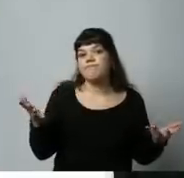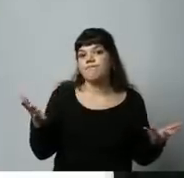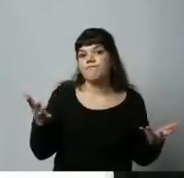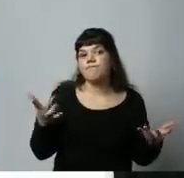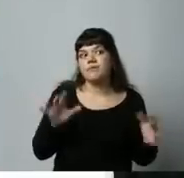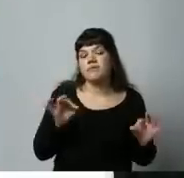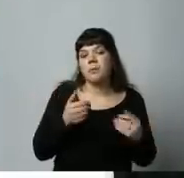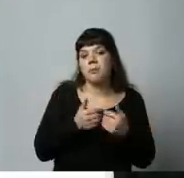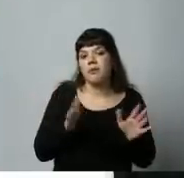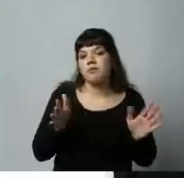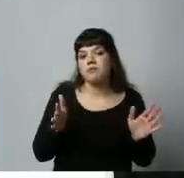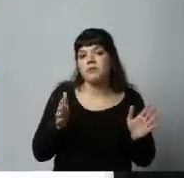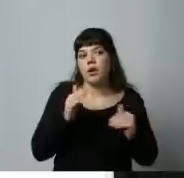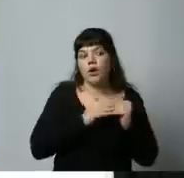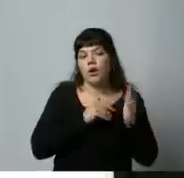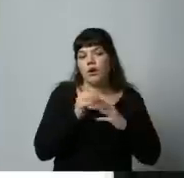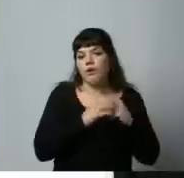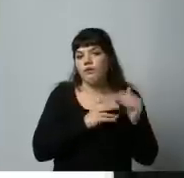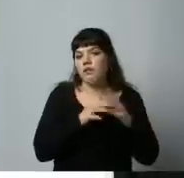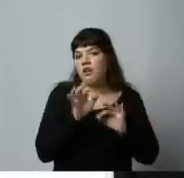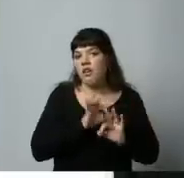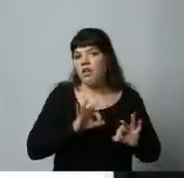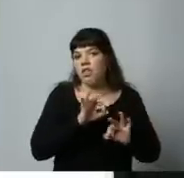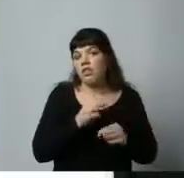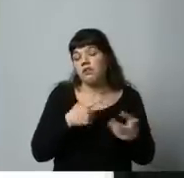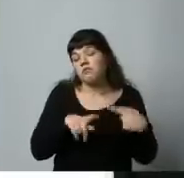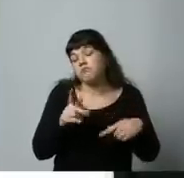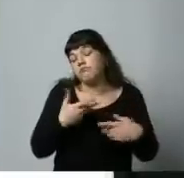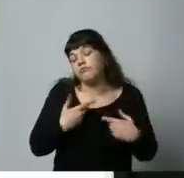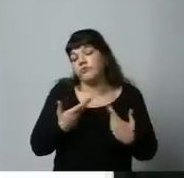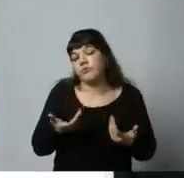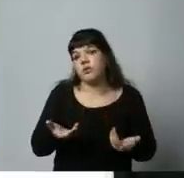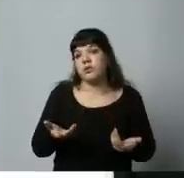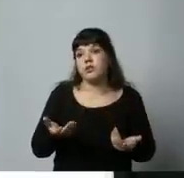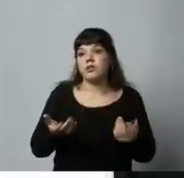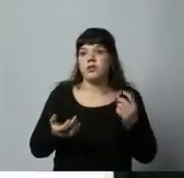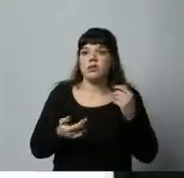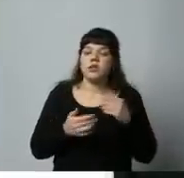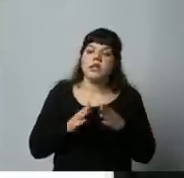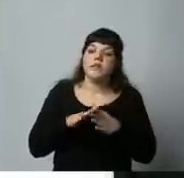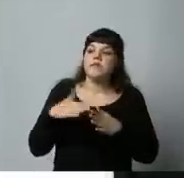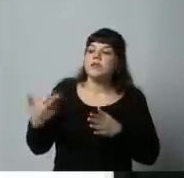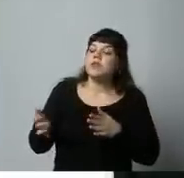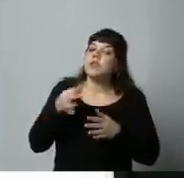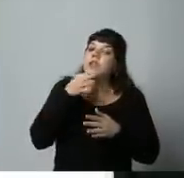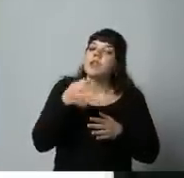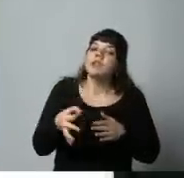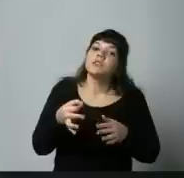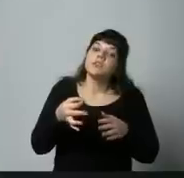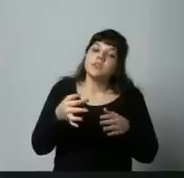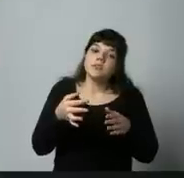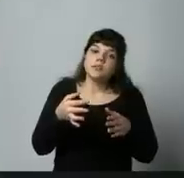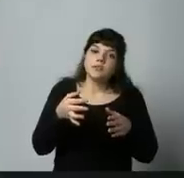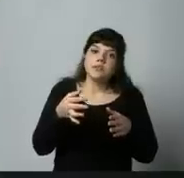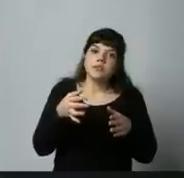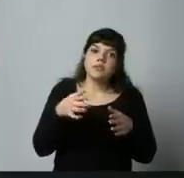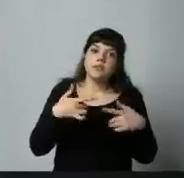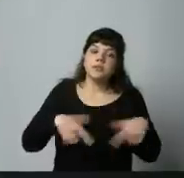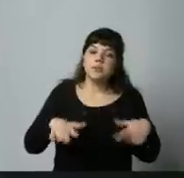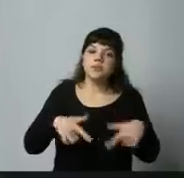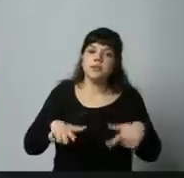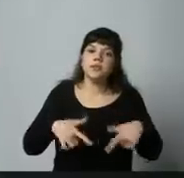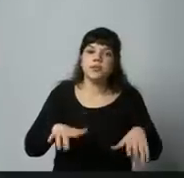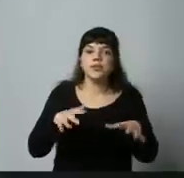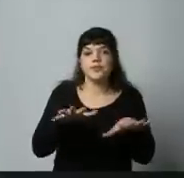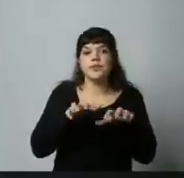comenzar las obras nosotros los vecinos dicen que el Ministerio de vivienda les dijo que no se iba a construir porque